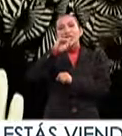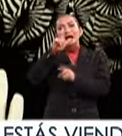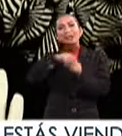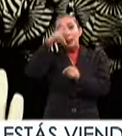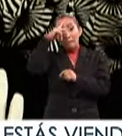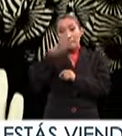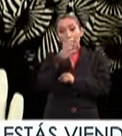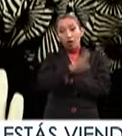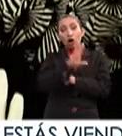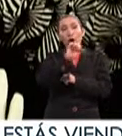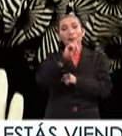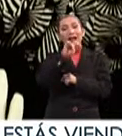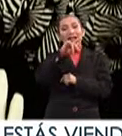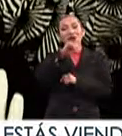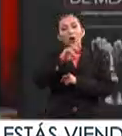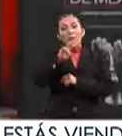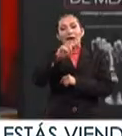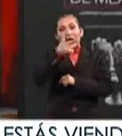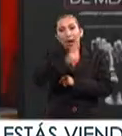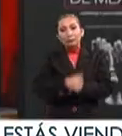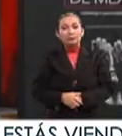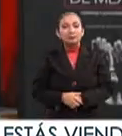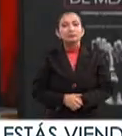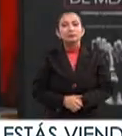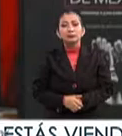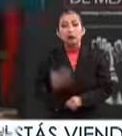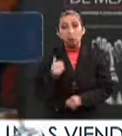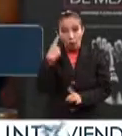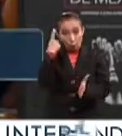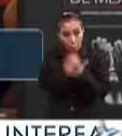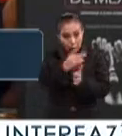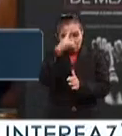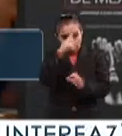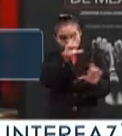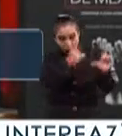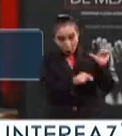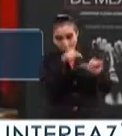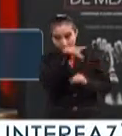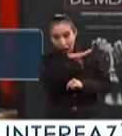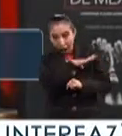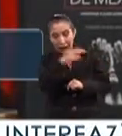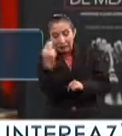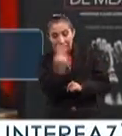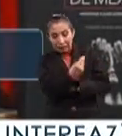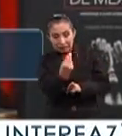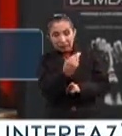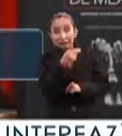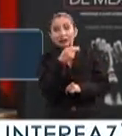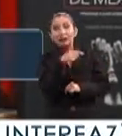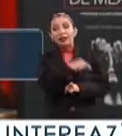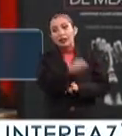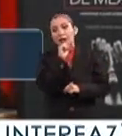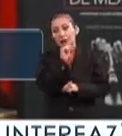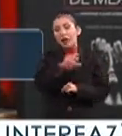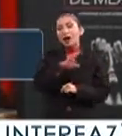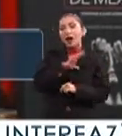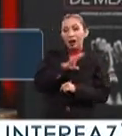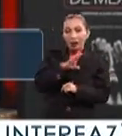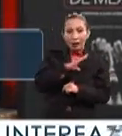y el mexicano Copérnico Vega. Creo que no somos el único país que necesita, ¿no? También creo que